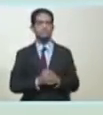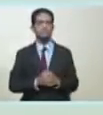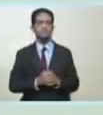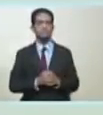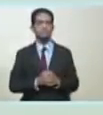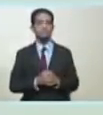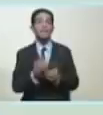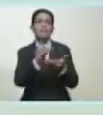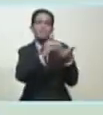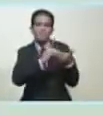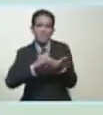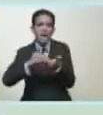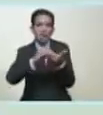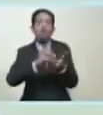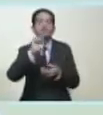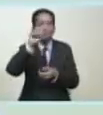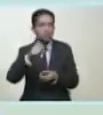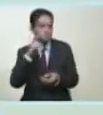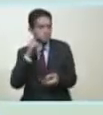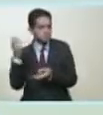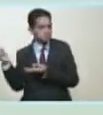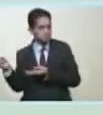¿Diagnóstico? Sí, bienvenido.